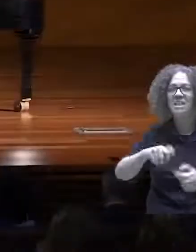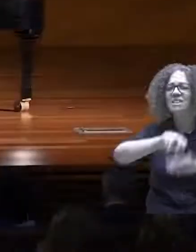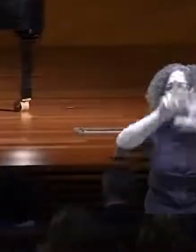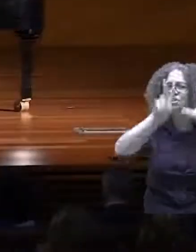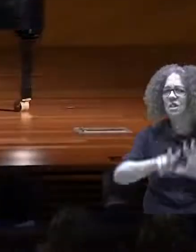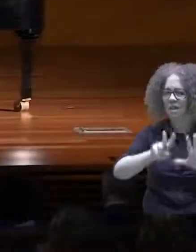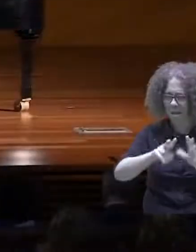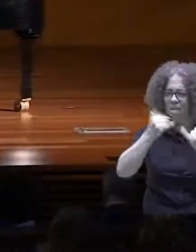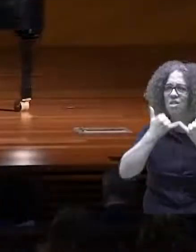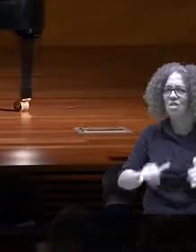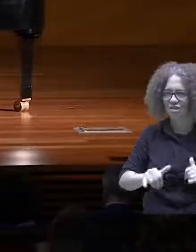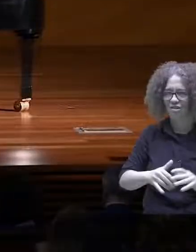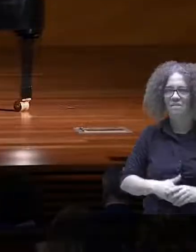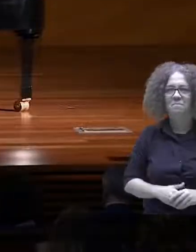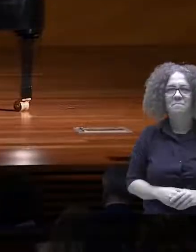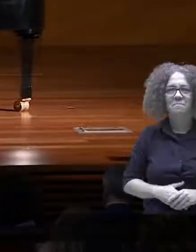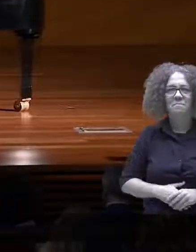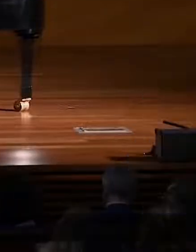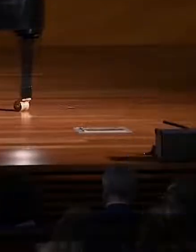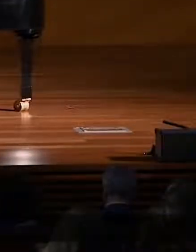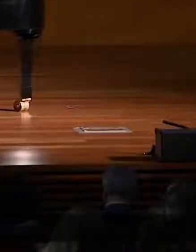edición.